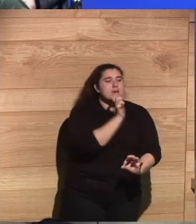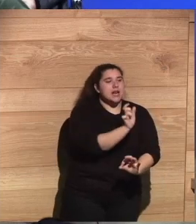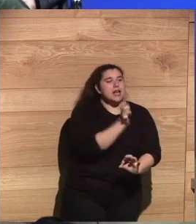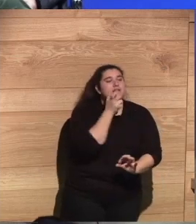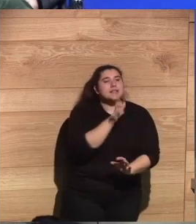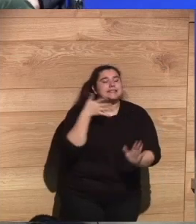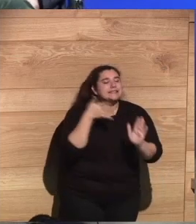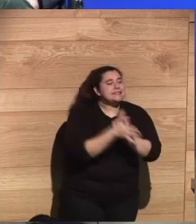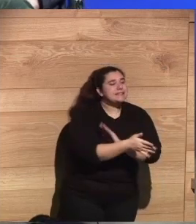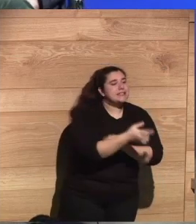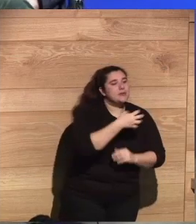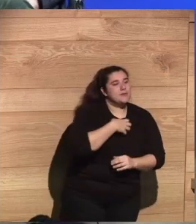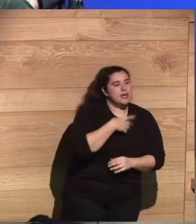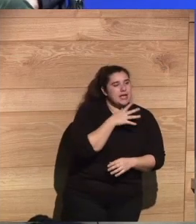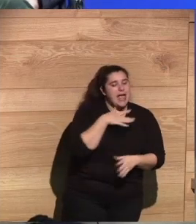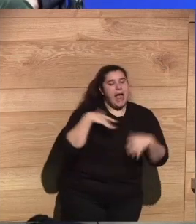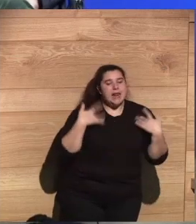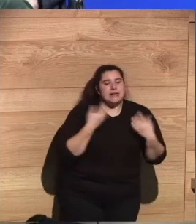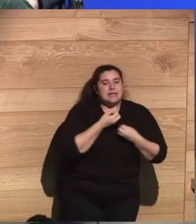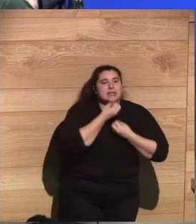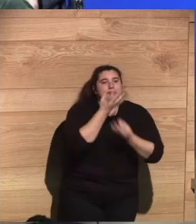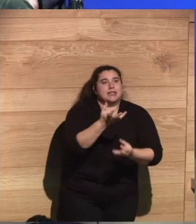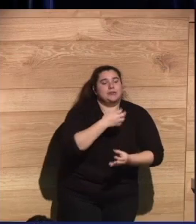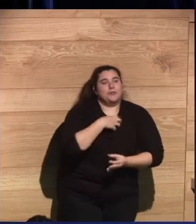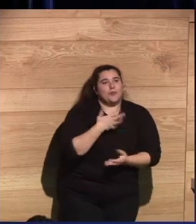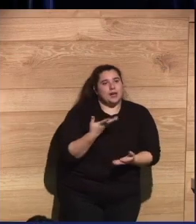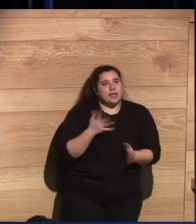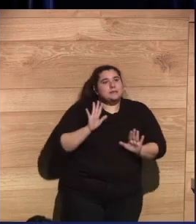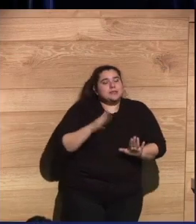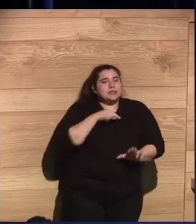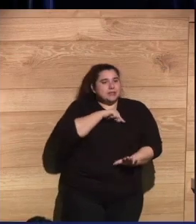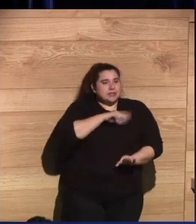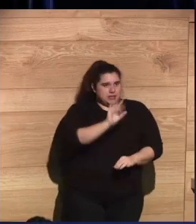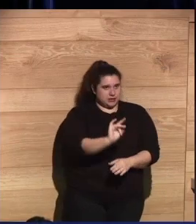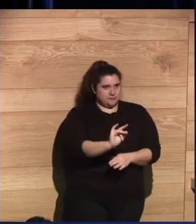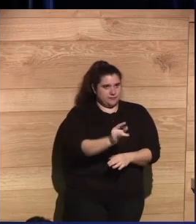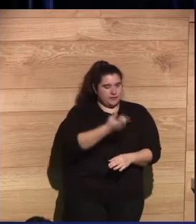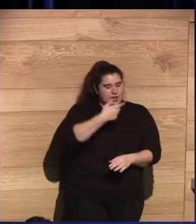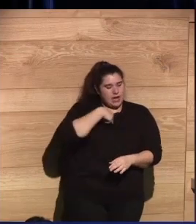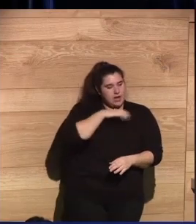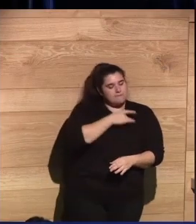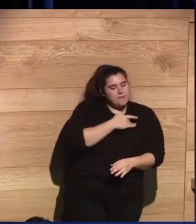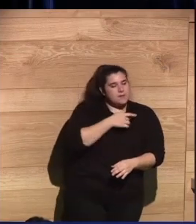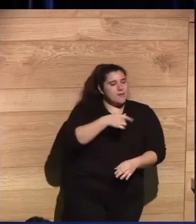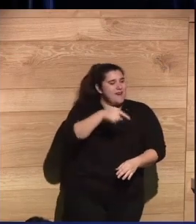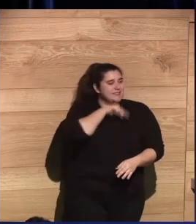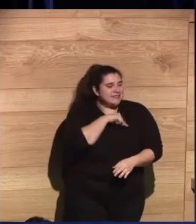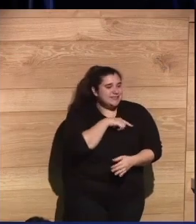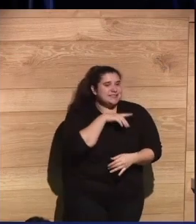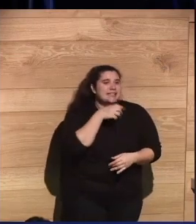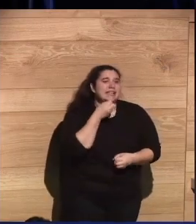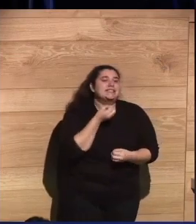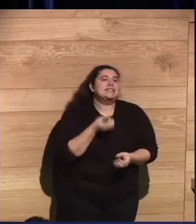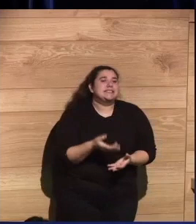explicar qué es el amor, qué es la alegría, solo le sentimos, pero sabemos muy bien cuando sentimos el amor o la alegría sin